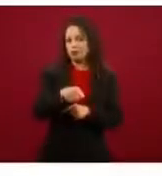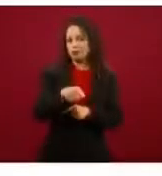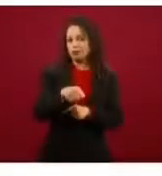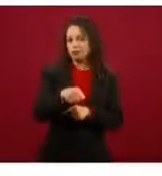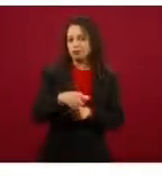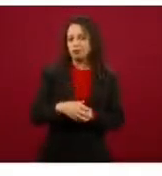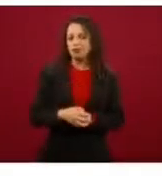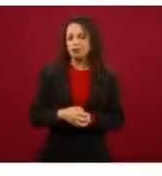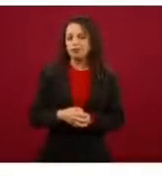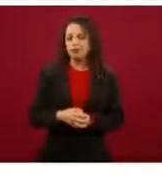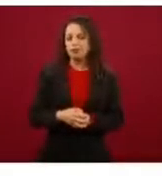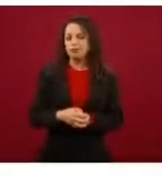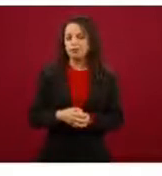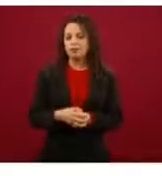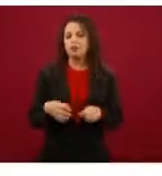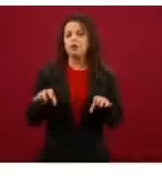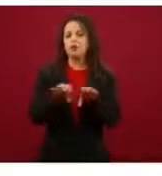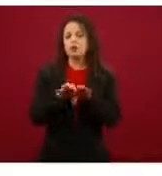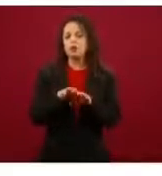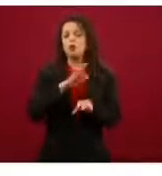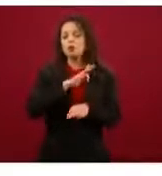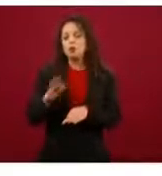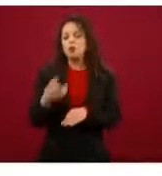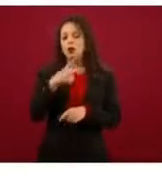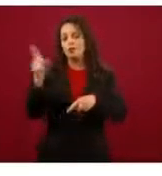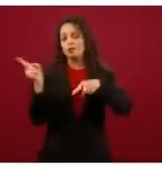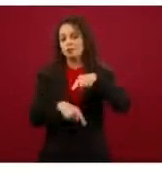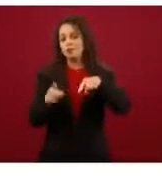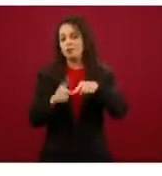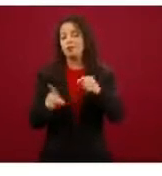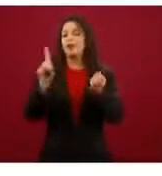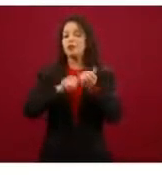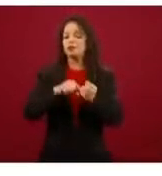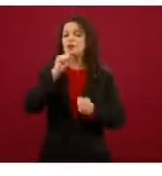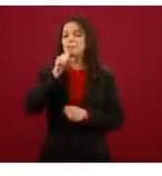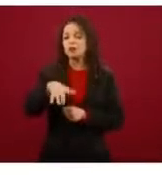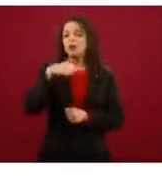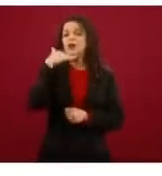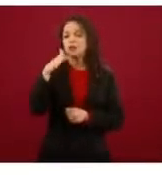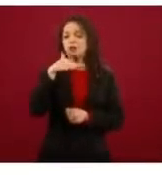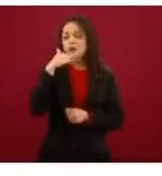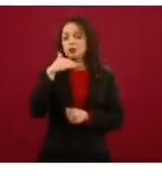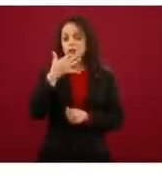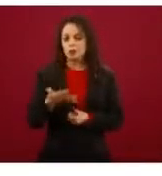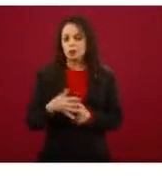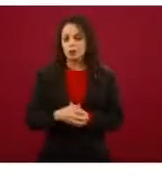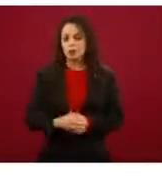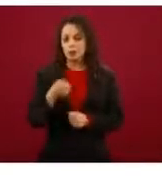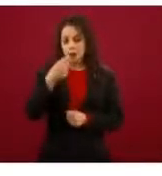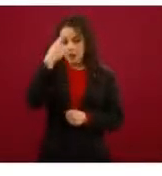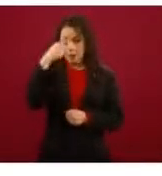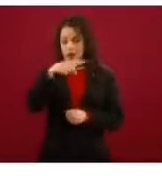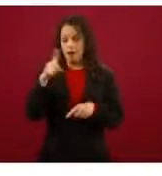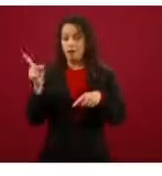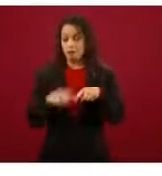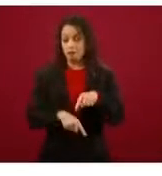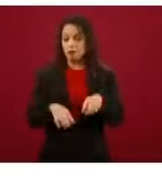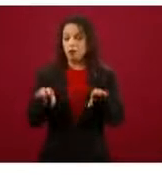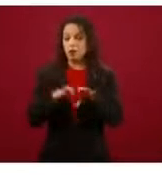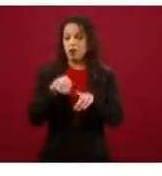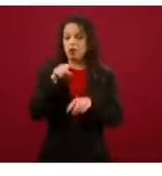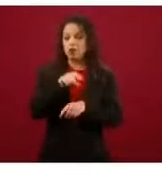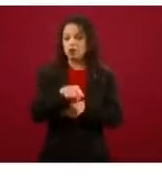medida por el combate a la corrupción. Combatir a los grupos de delincuencia organizada evidentemente tiene que hacerse en el ámbito del